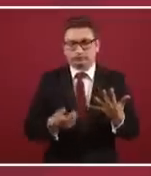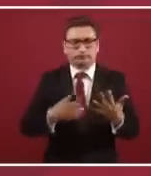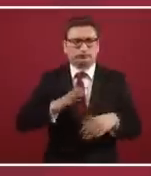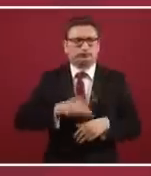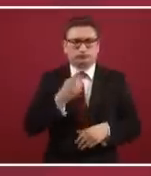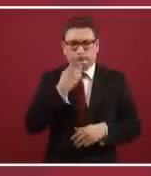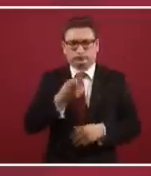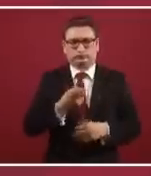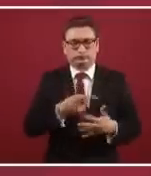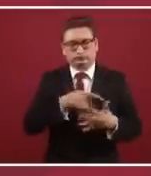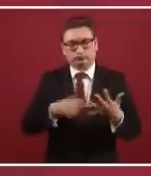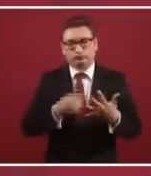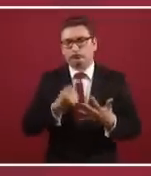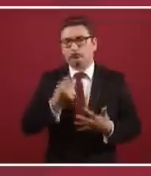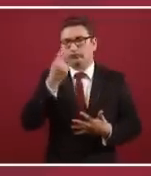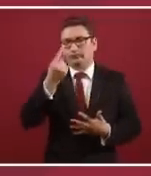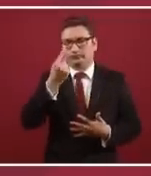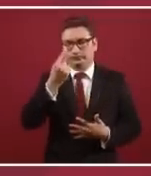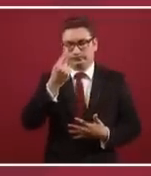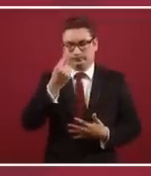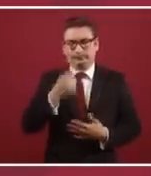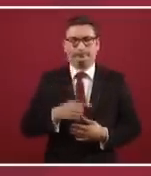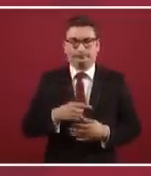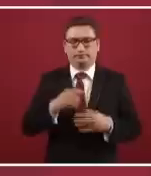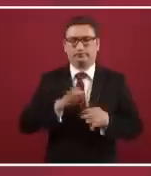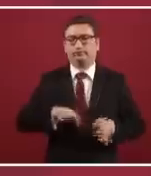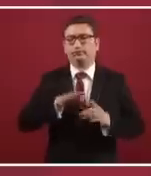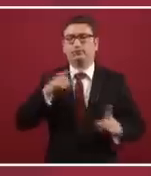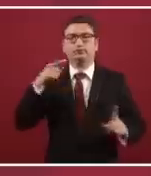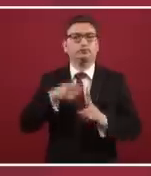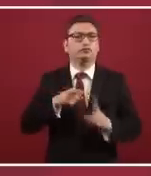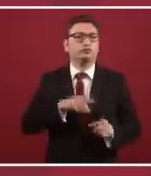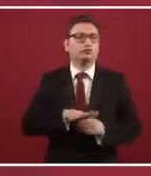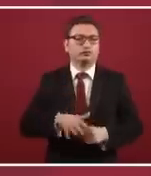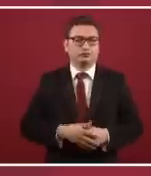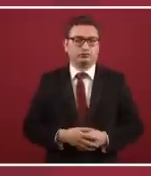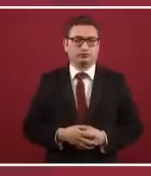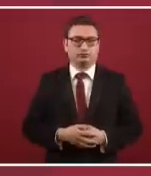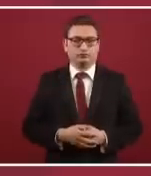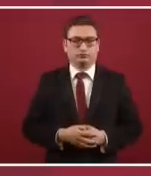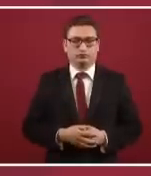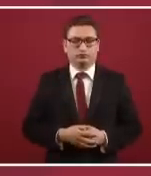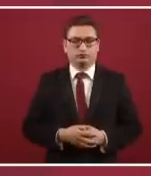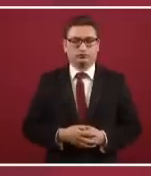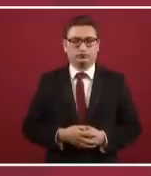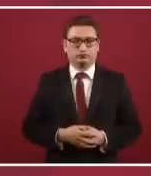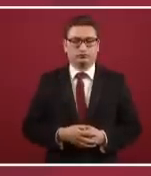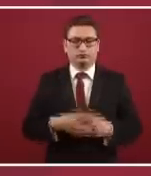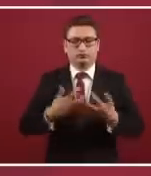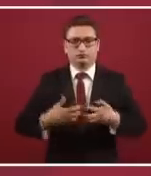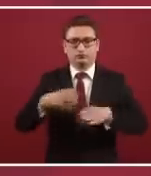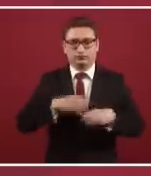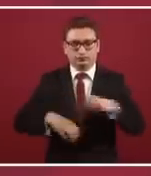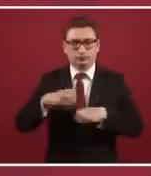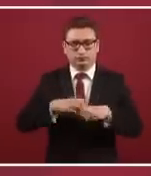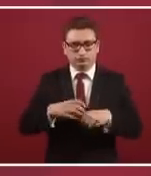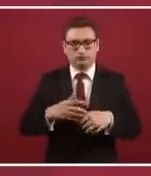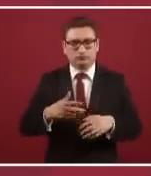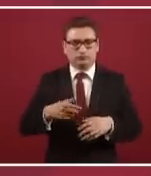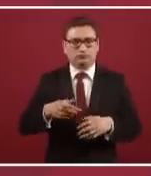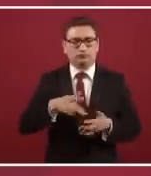Porque una de ellas va destinada a apoyar la industria